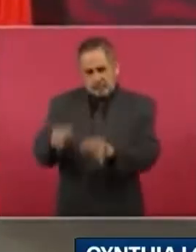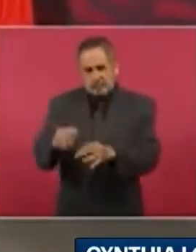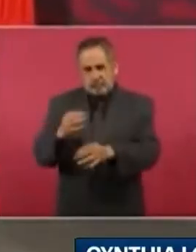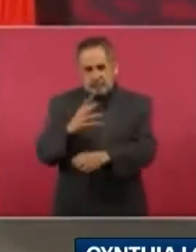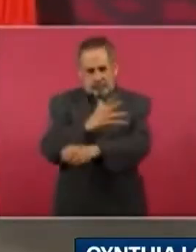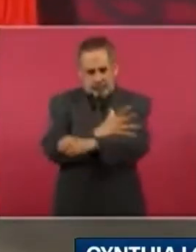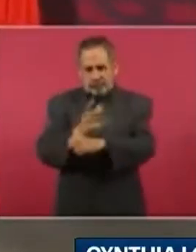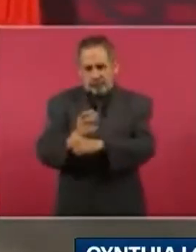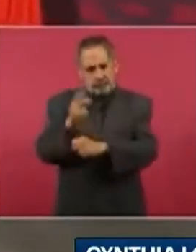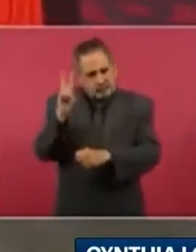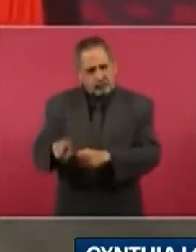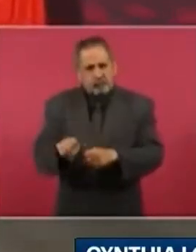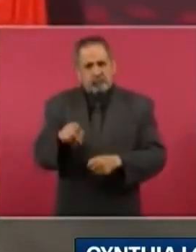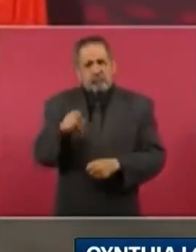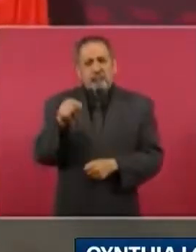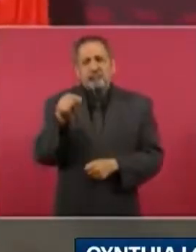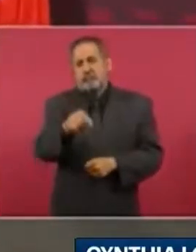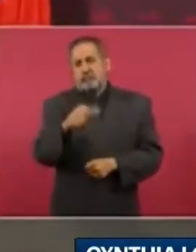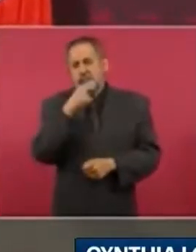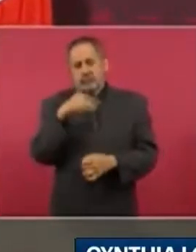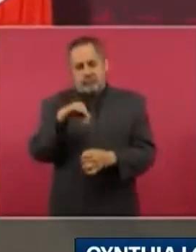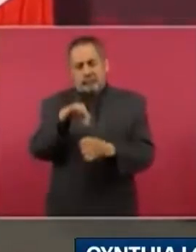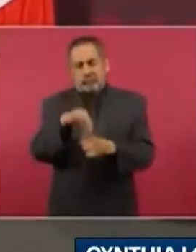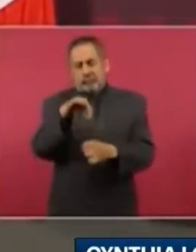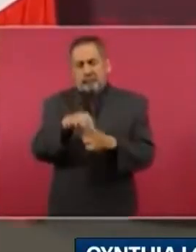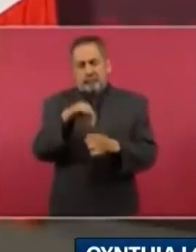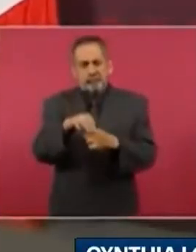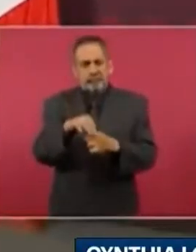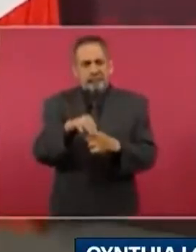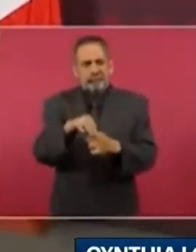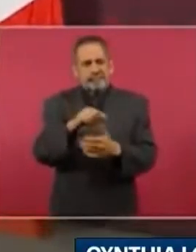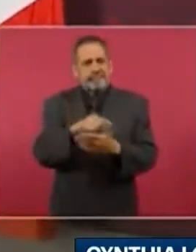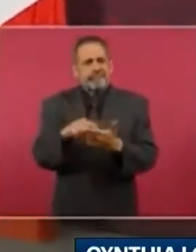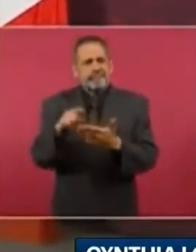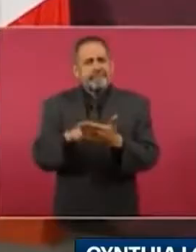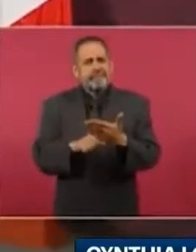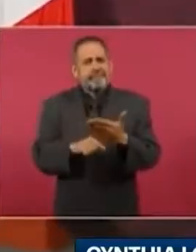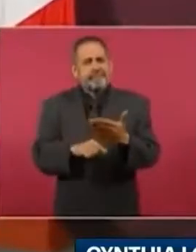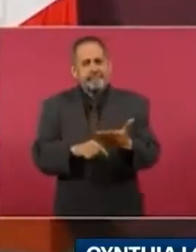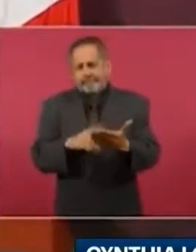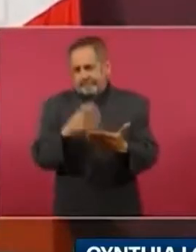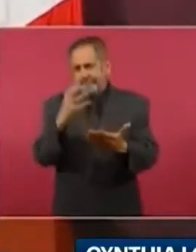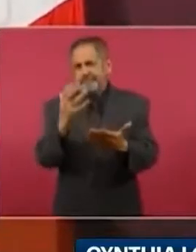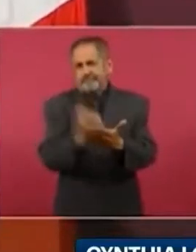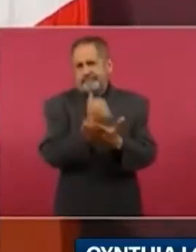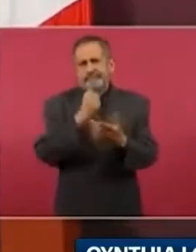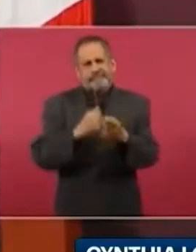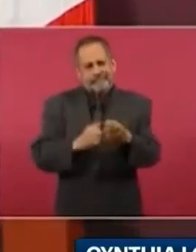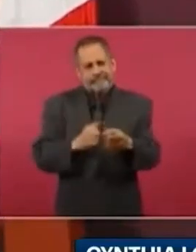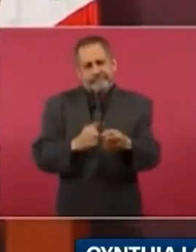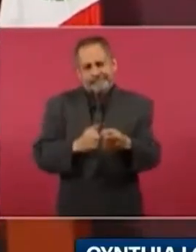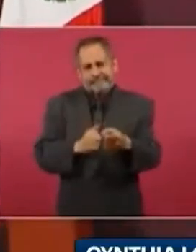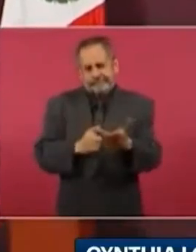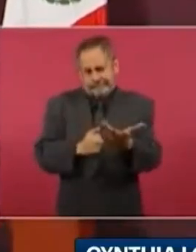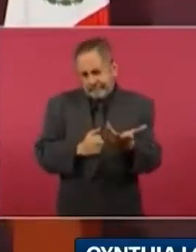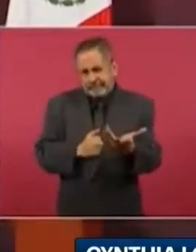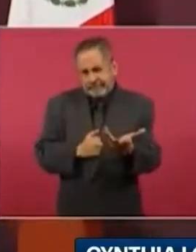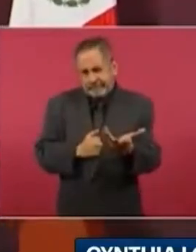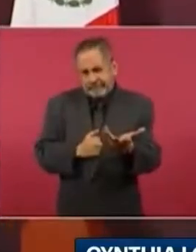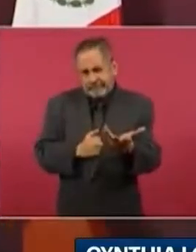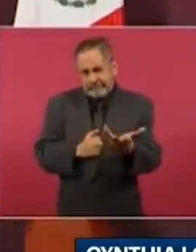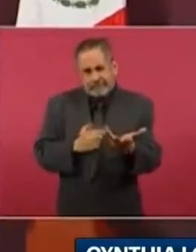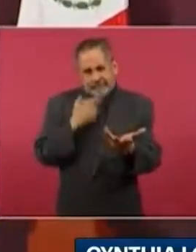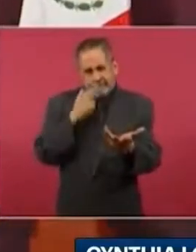estar integrado por más países y que debe ser fuerte. Y los estados miembros de la alianza, bueno, pues cuando firmas